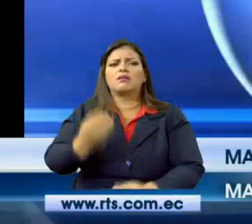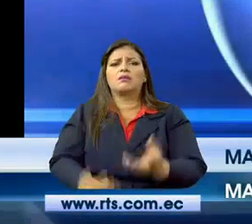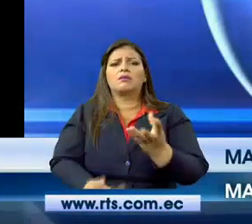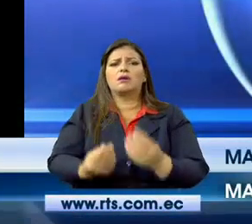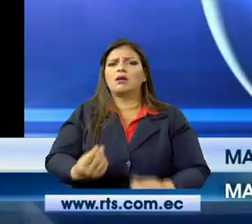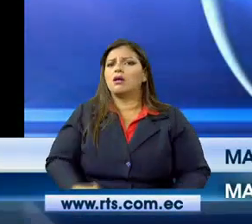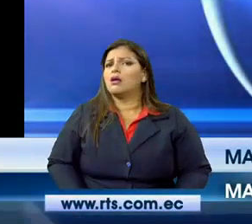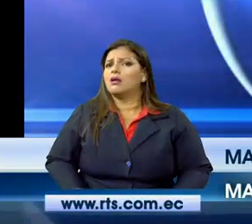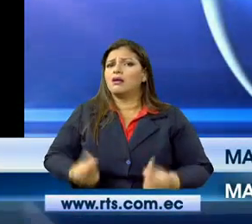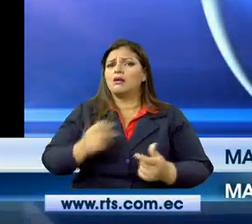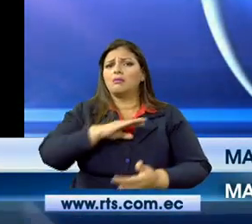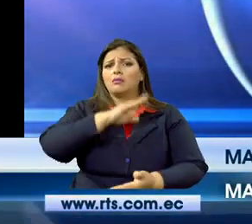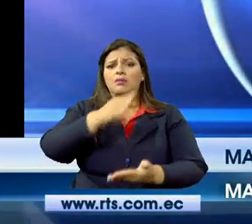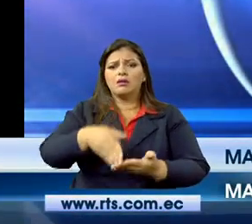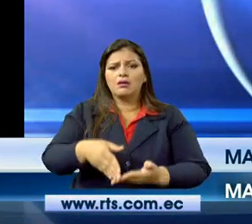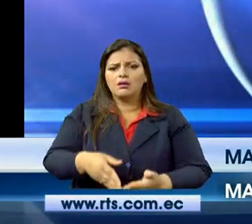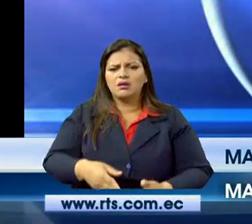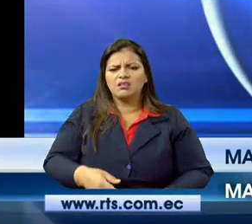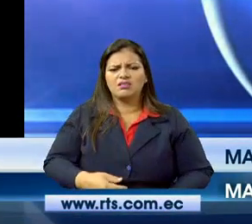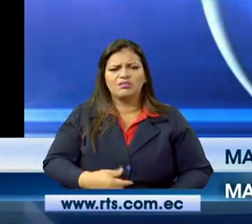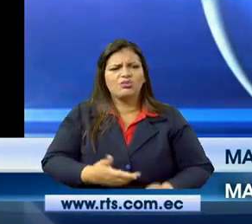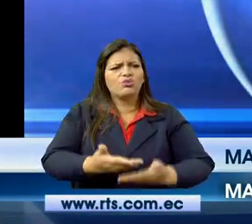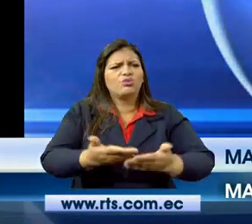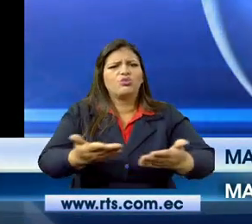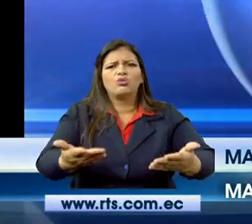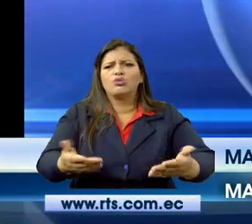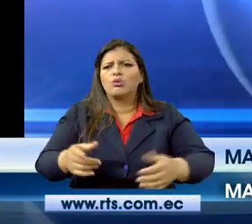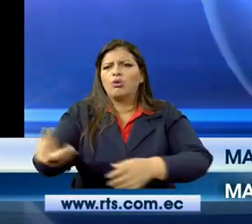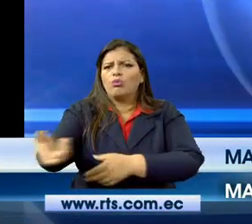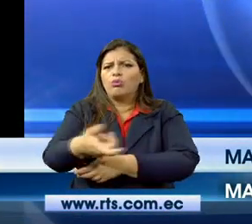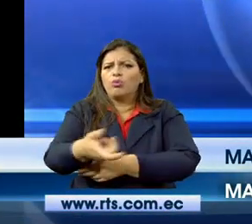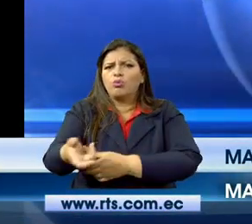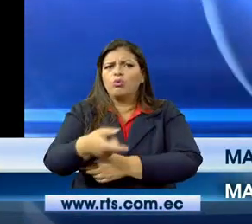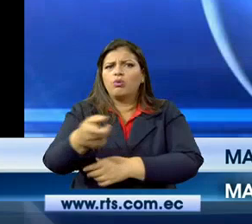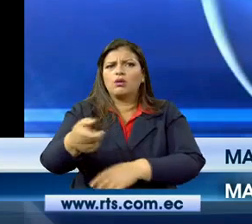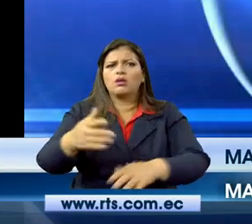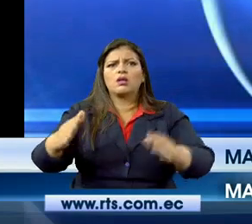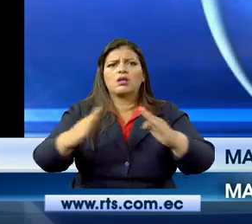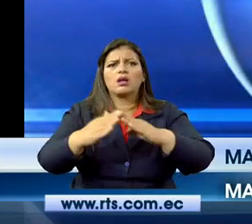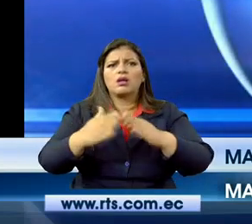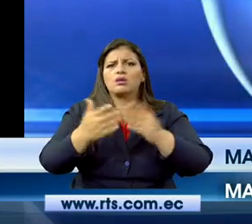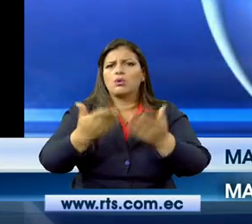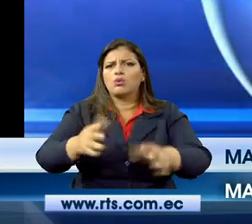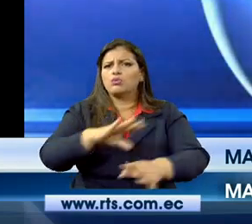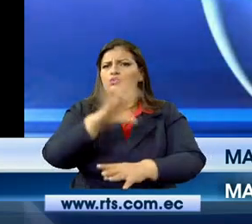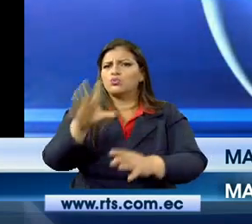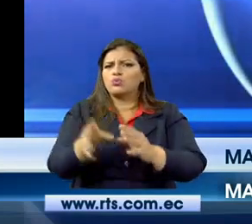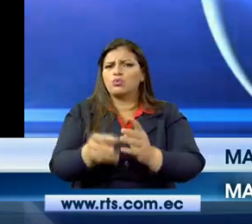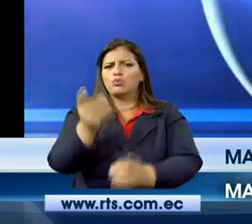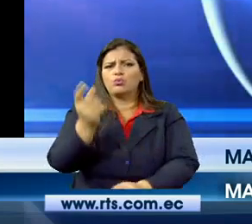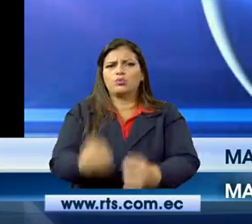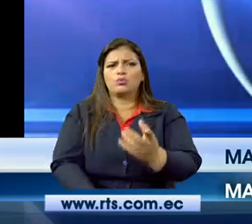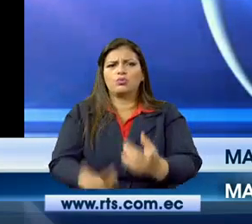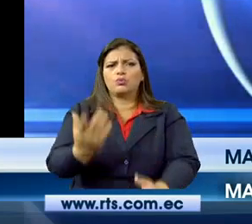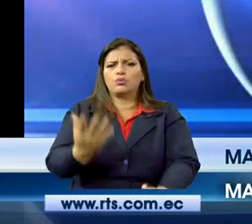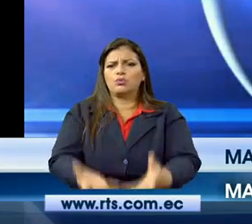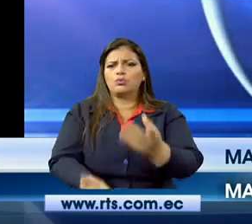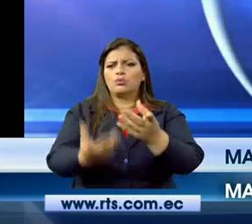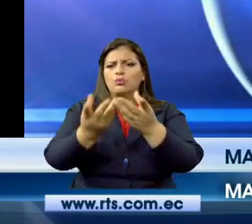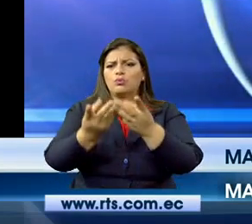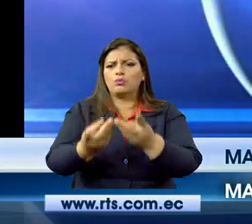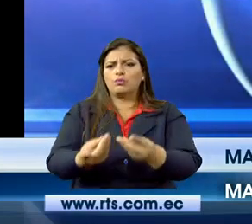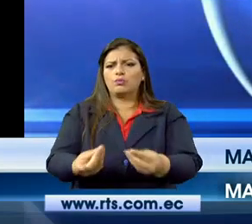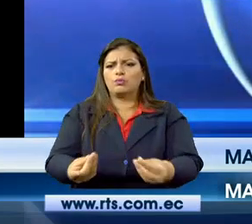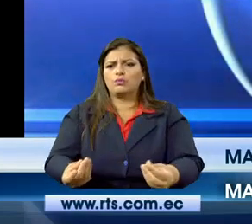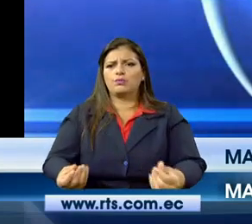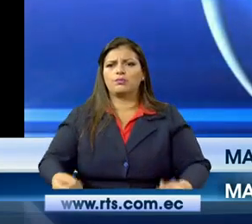ya estaba todo prendido, estaban los bomberos, todo. Se quedaron sin nada. Todo se le quemó. Y son cinco